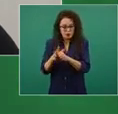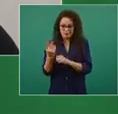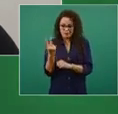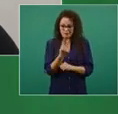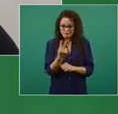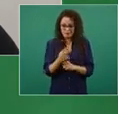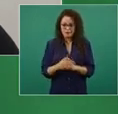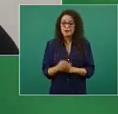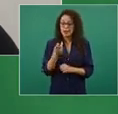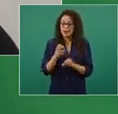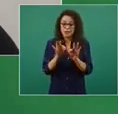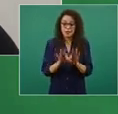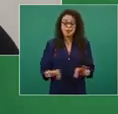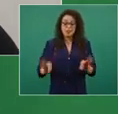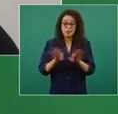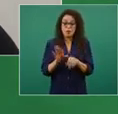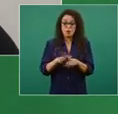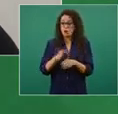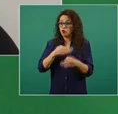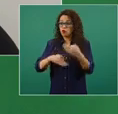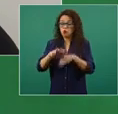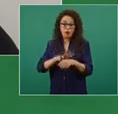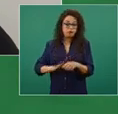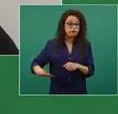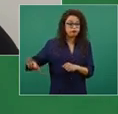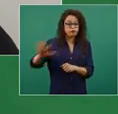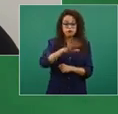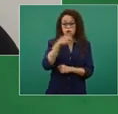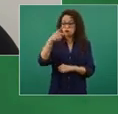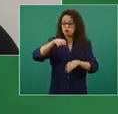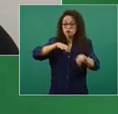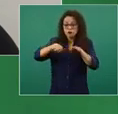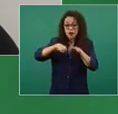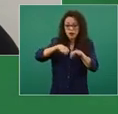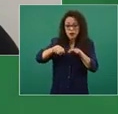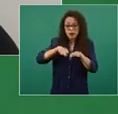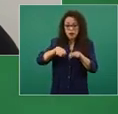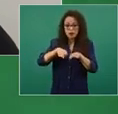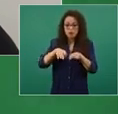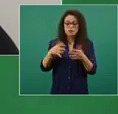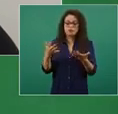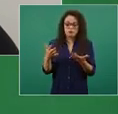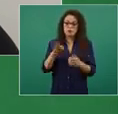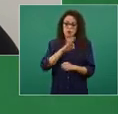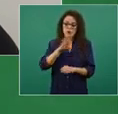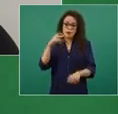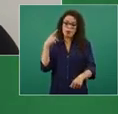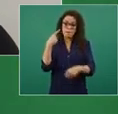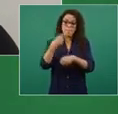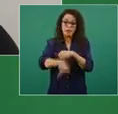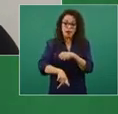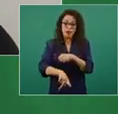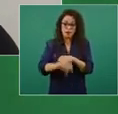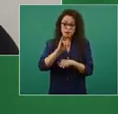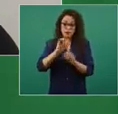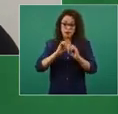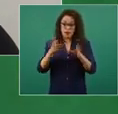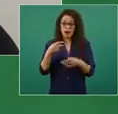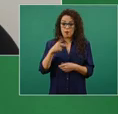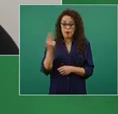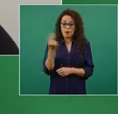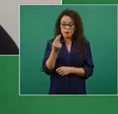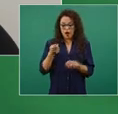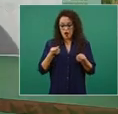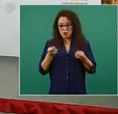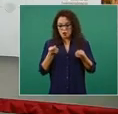porque pues todas ellas, a través de su actividad profesional, tienen niveles de riesgo que en su momento se controlan, se cubren